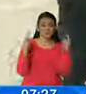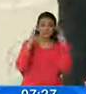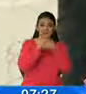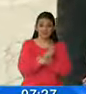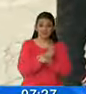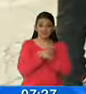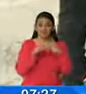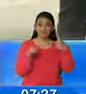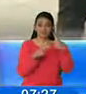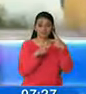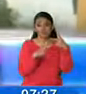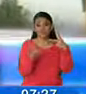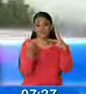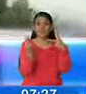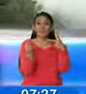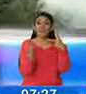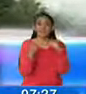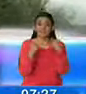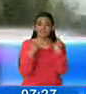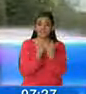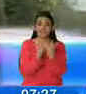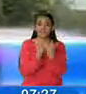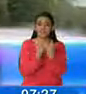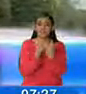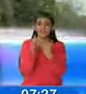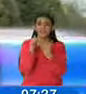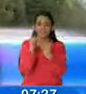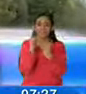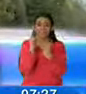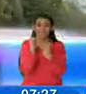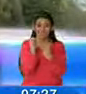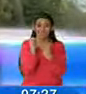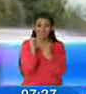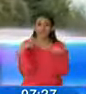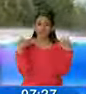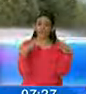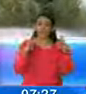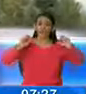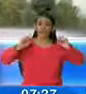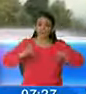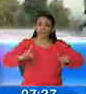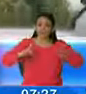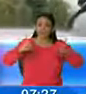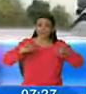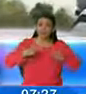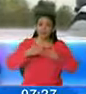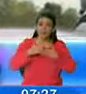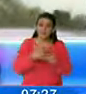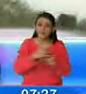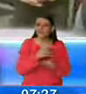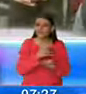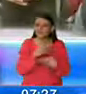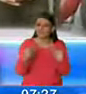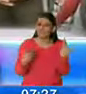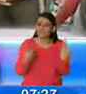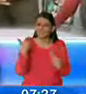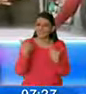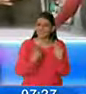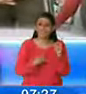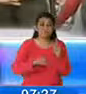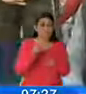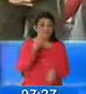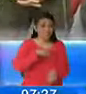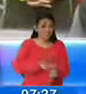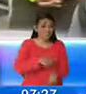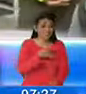para Jefferson Merino, parte de la organización Latin Kings, esta oportunidad le abre la posibilidad de seguir ayudando. Fue mi primera experiencia,